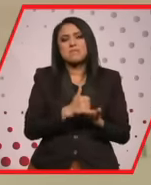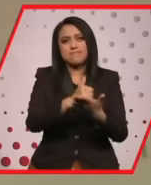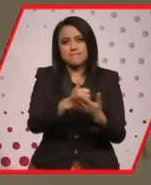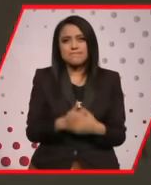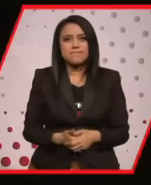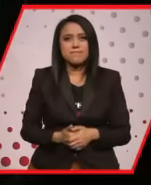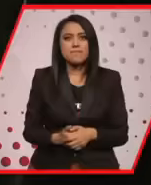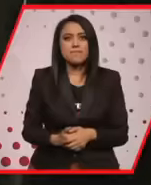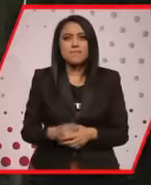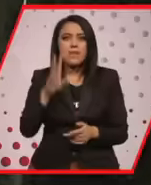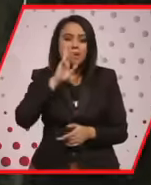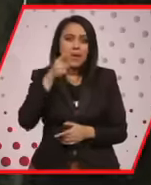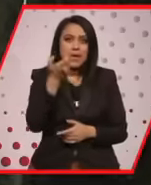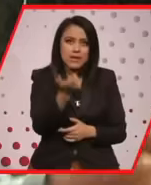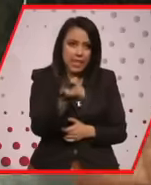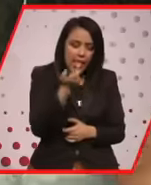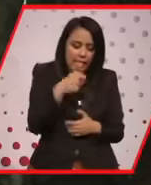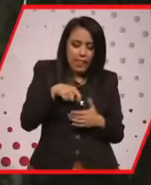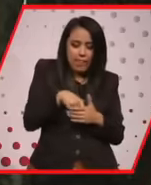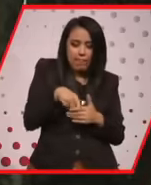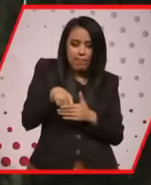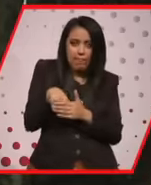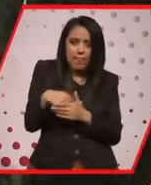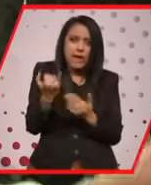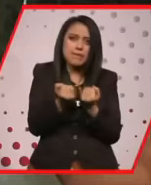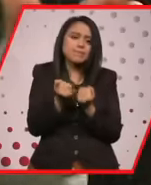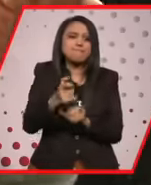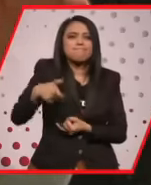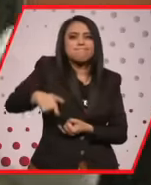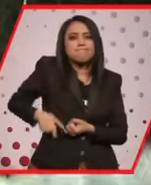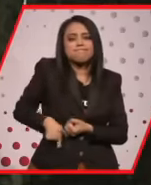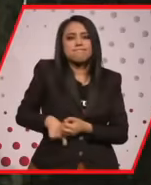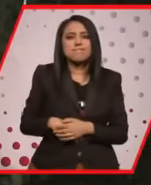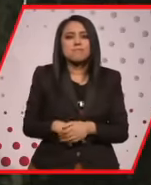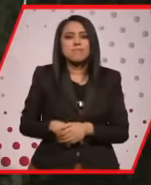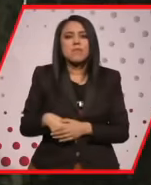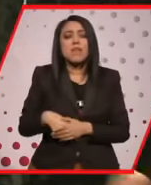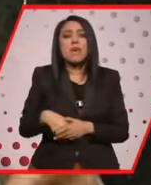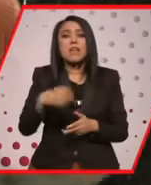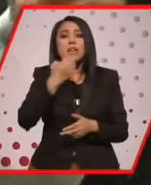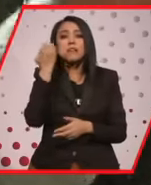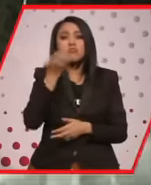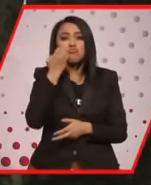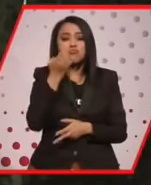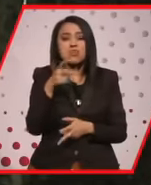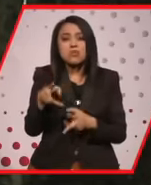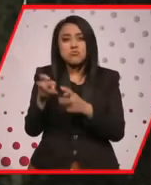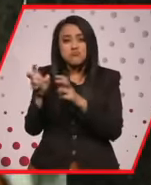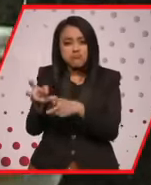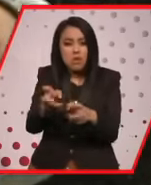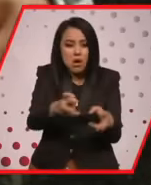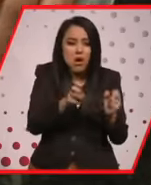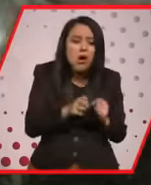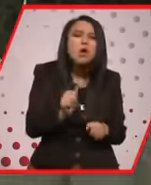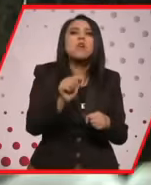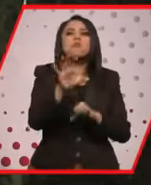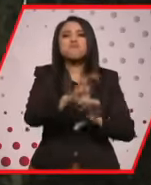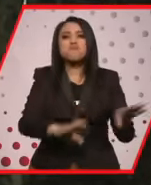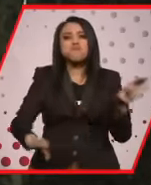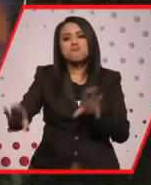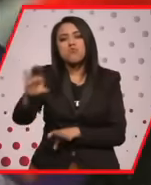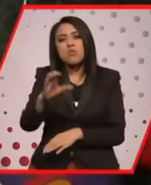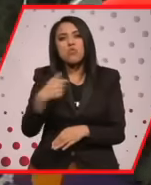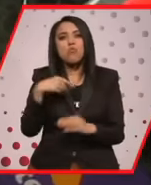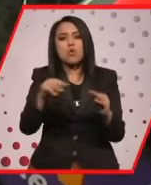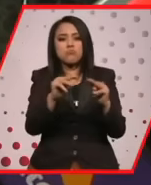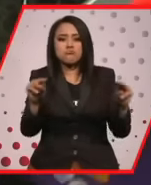disfrazan cuentas, ¿sí? Y nunca han visto lo académico. Han saqueado escuelas de cómputo, de mucho